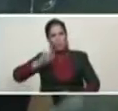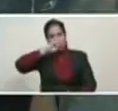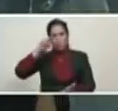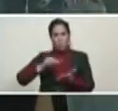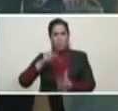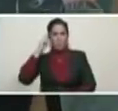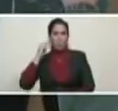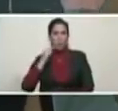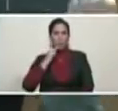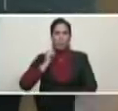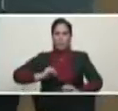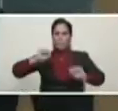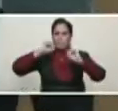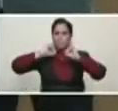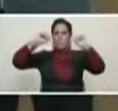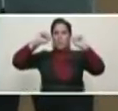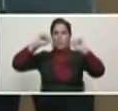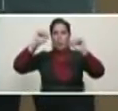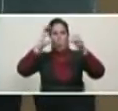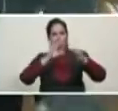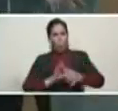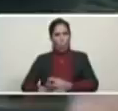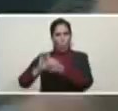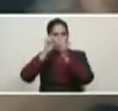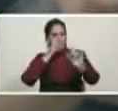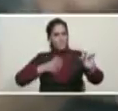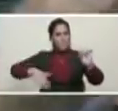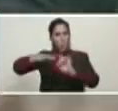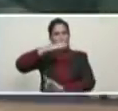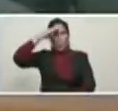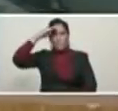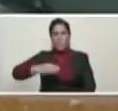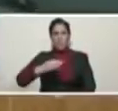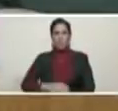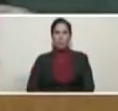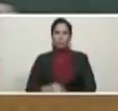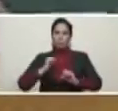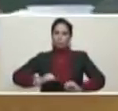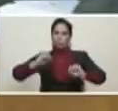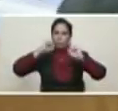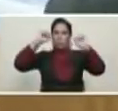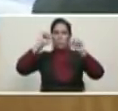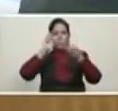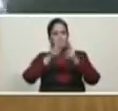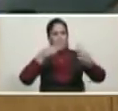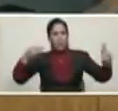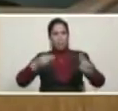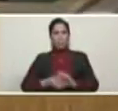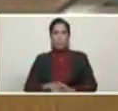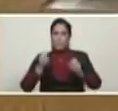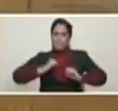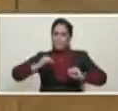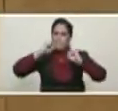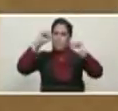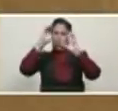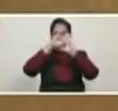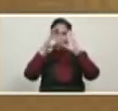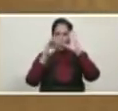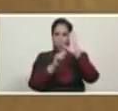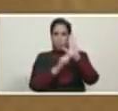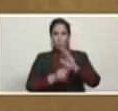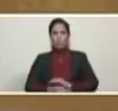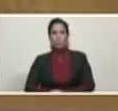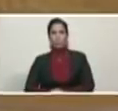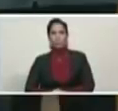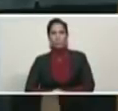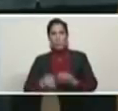Bolivariana. ¡Que viva! ¡Que viva la unión cívico-militar! ¡Que viva! ¡Que viva la paz! ¡Que viva! ¡Que viva la constitución! ¡Que viva!